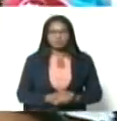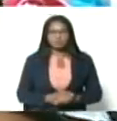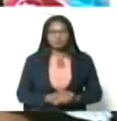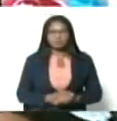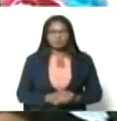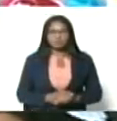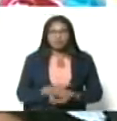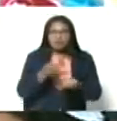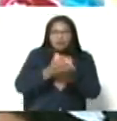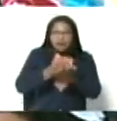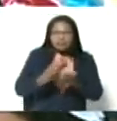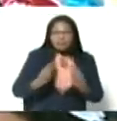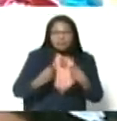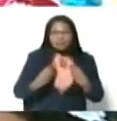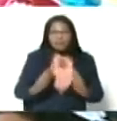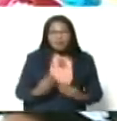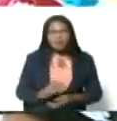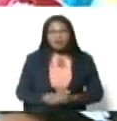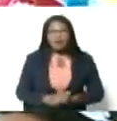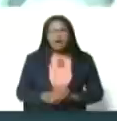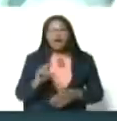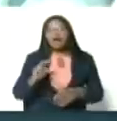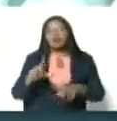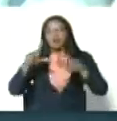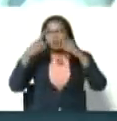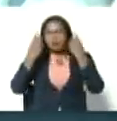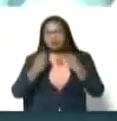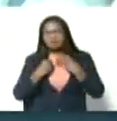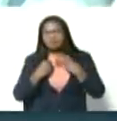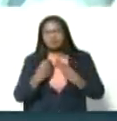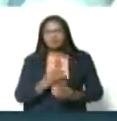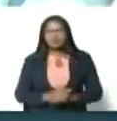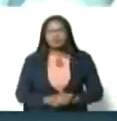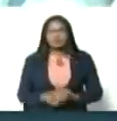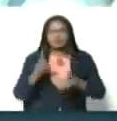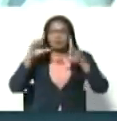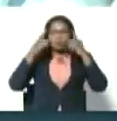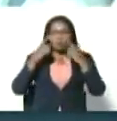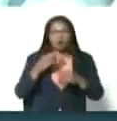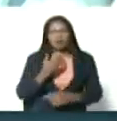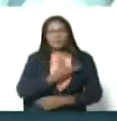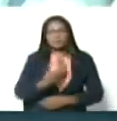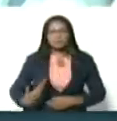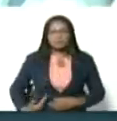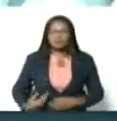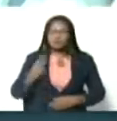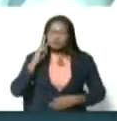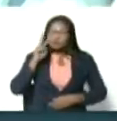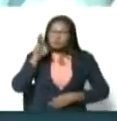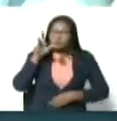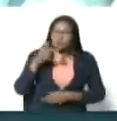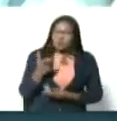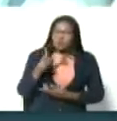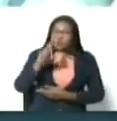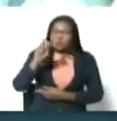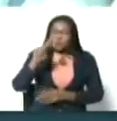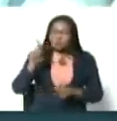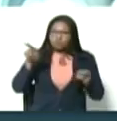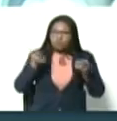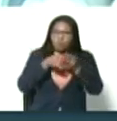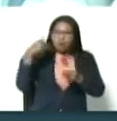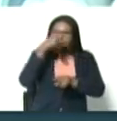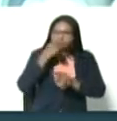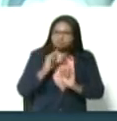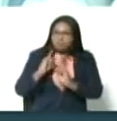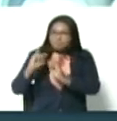¿En Catia? ¿En Vargas? ¿En La Guaira? En La Guaira, presidente. Muy buenas tardes. Luna, vale. Estás igualito, Luna.